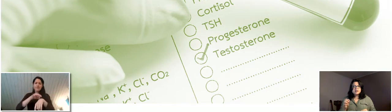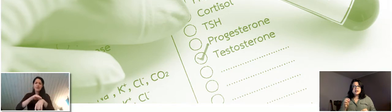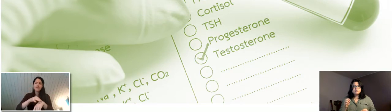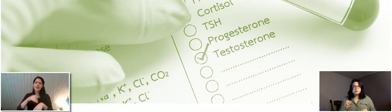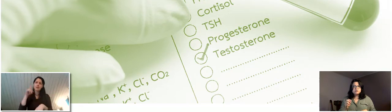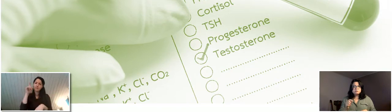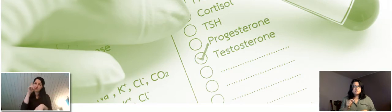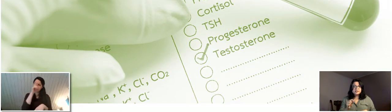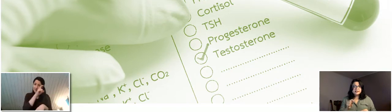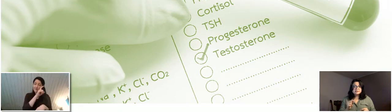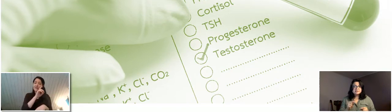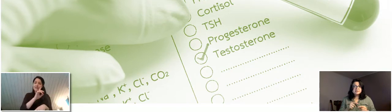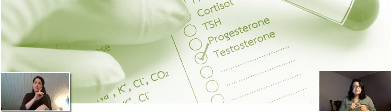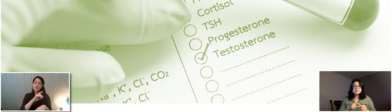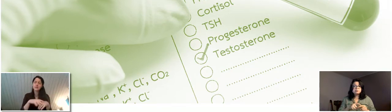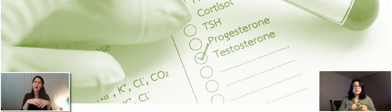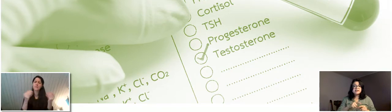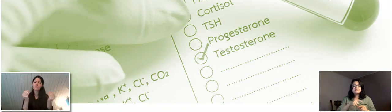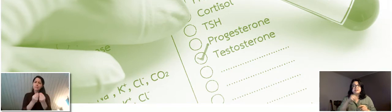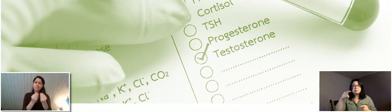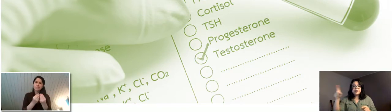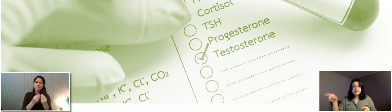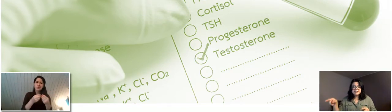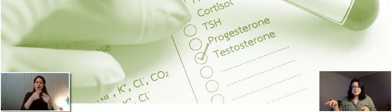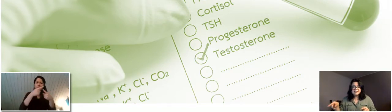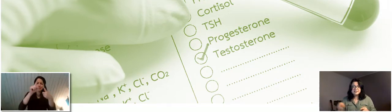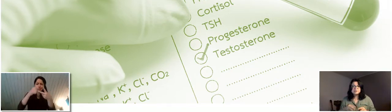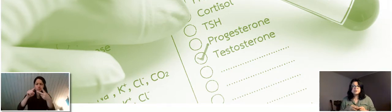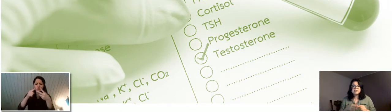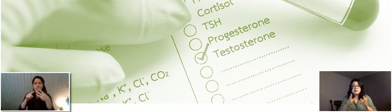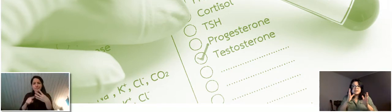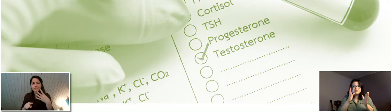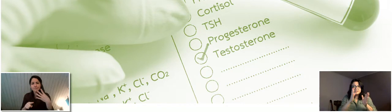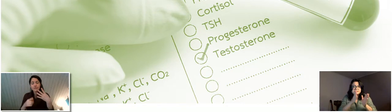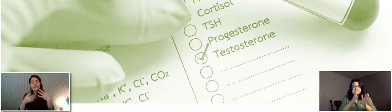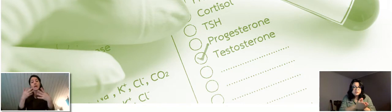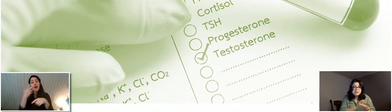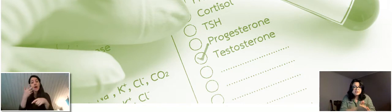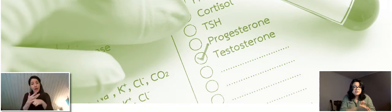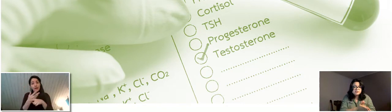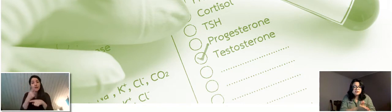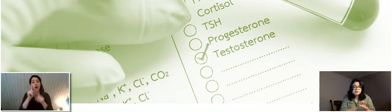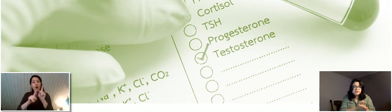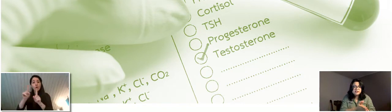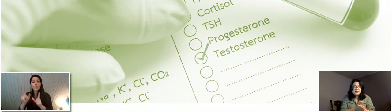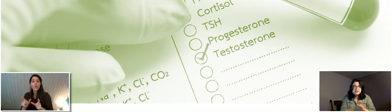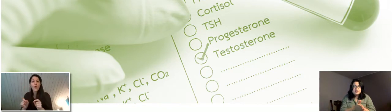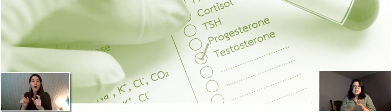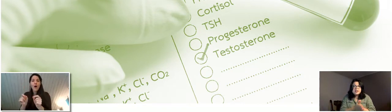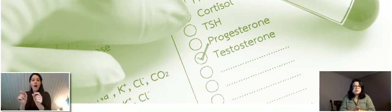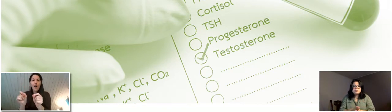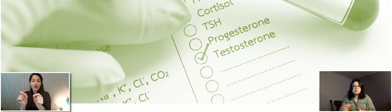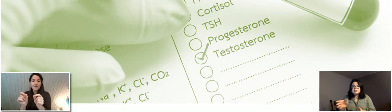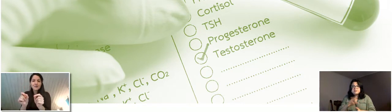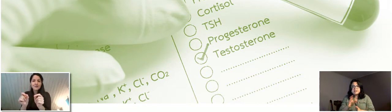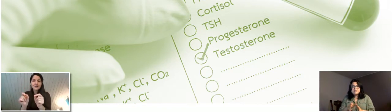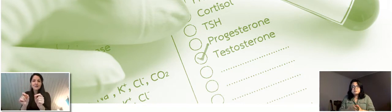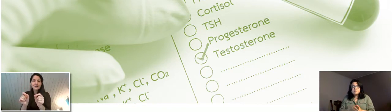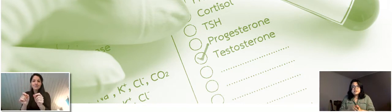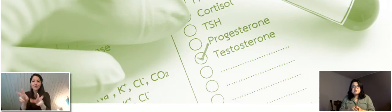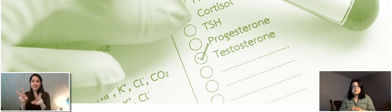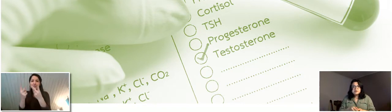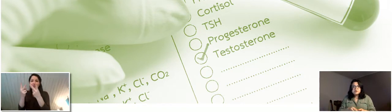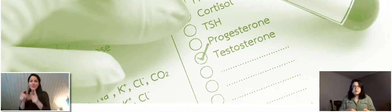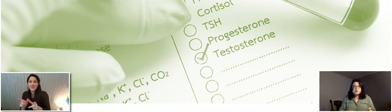habían algunos tipos de cáncer que se pueden escapar de eso, que aunque les inhibimos la testosterona, ellos por